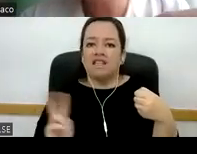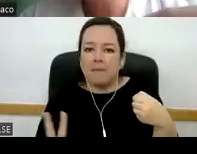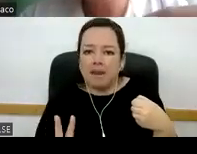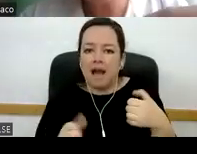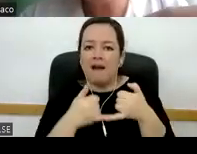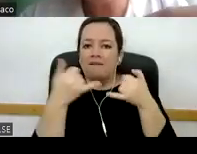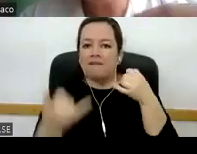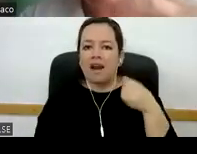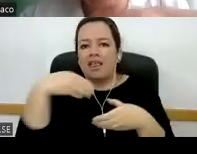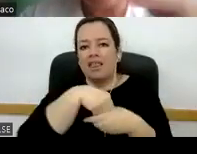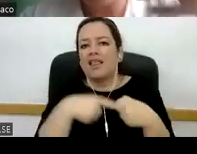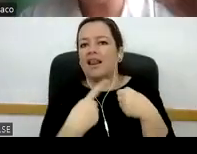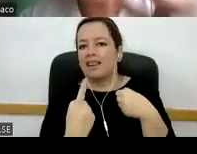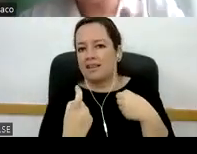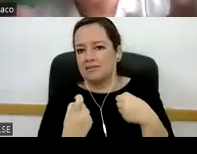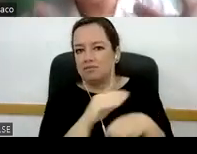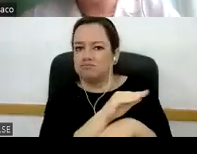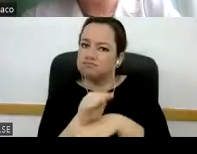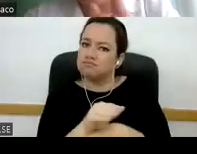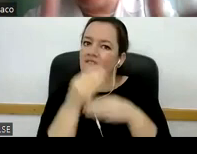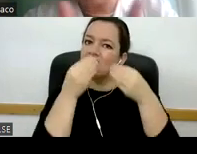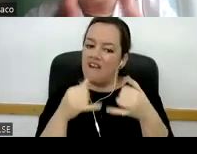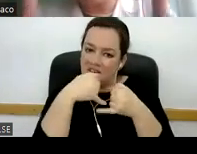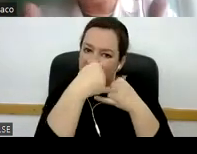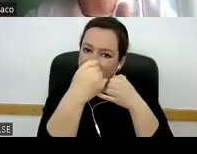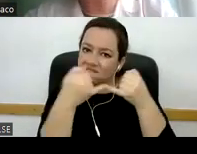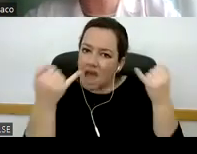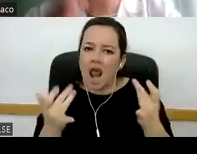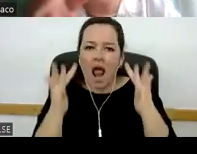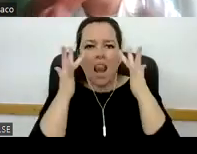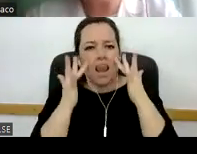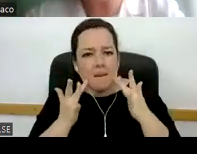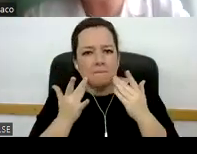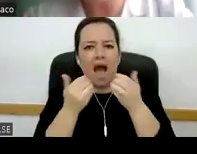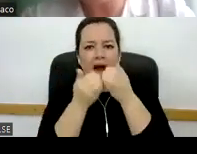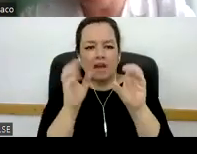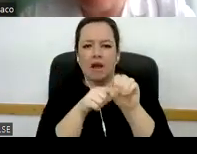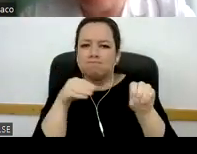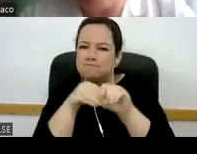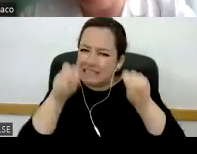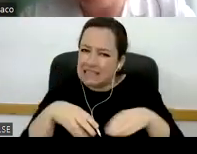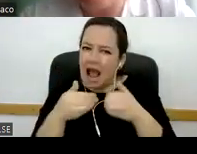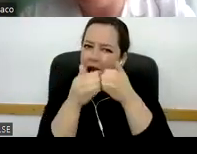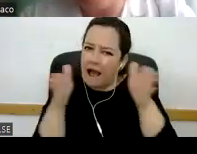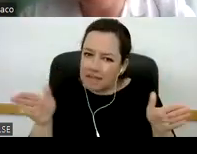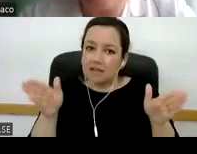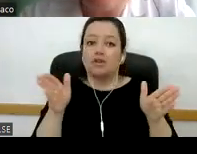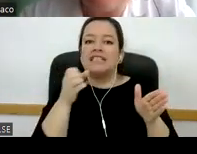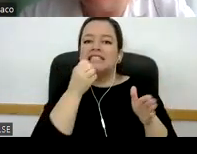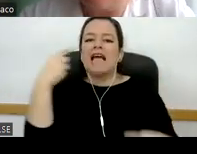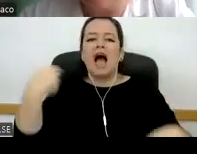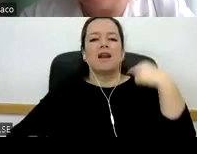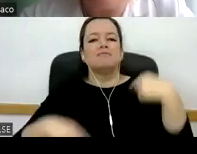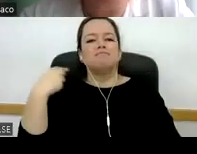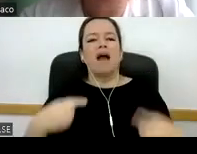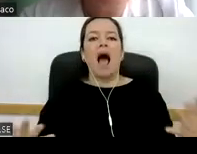arterias, y que nos interesa que esas arterias estén abiertas, limpias y no haya ningún tipo de obstáculo al paso de la sangre con el oxígeno y